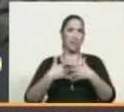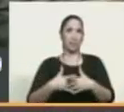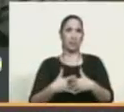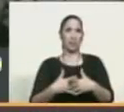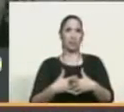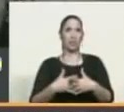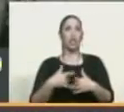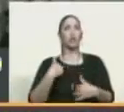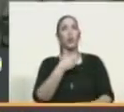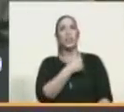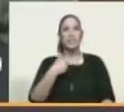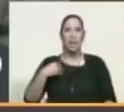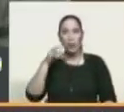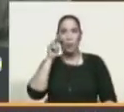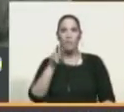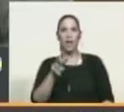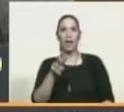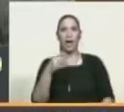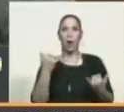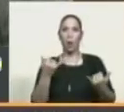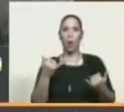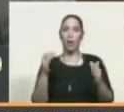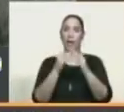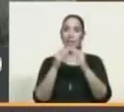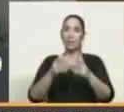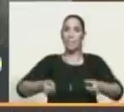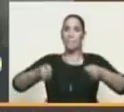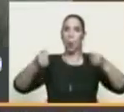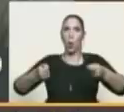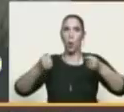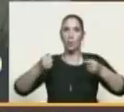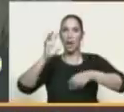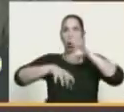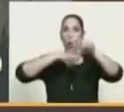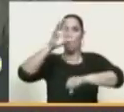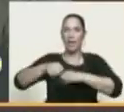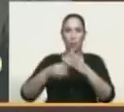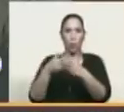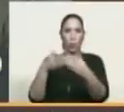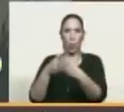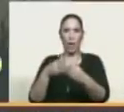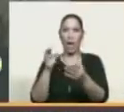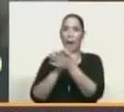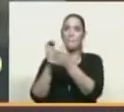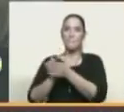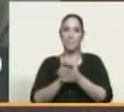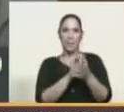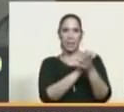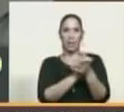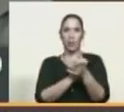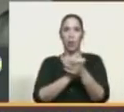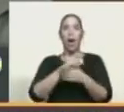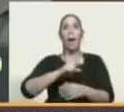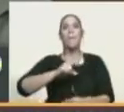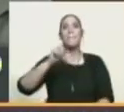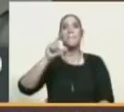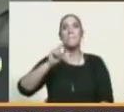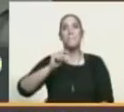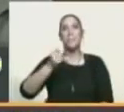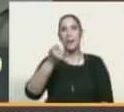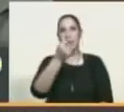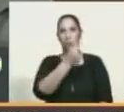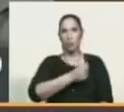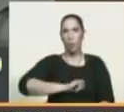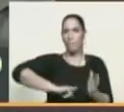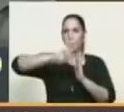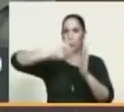quiero ver ahora en la casa de bolsa, comprando dólares a sus amigos a precio especulativo.